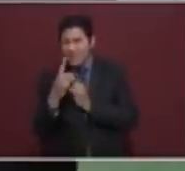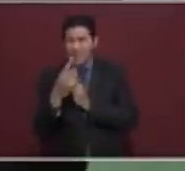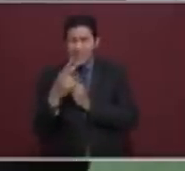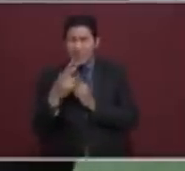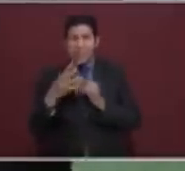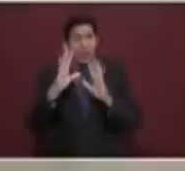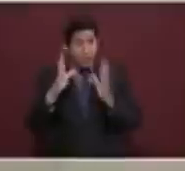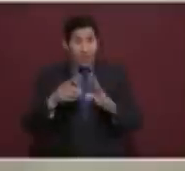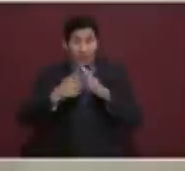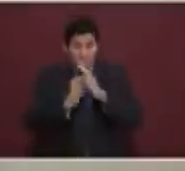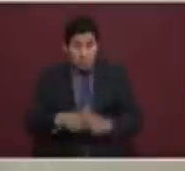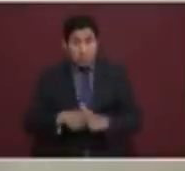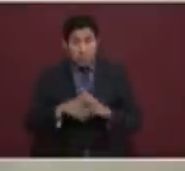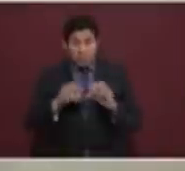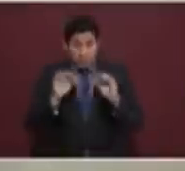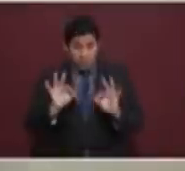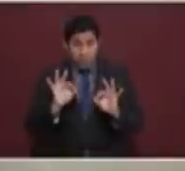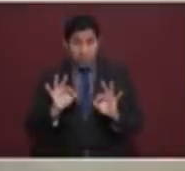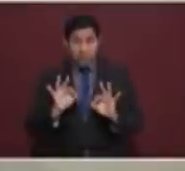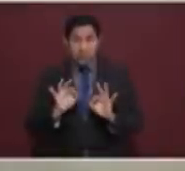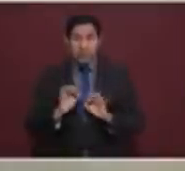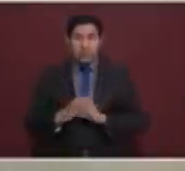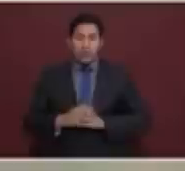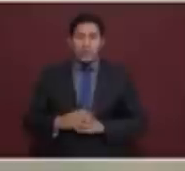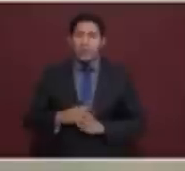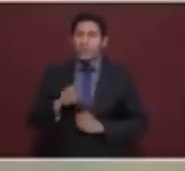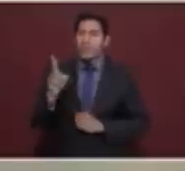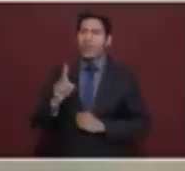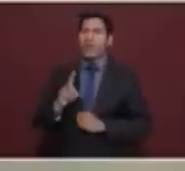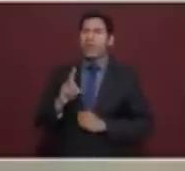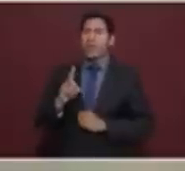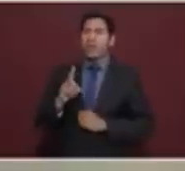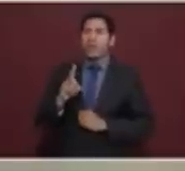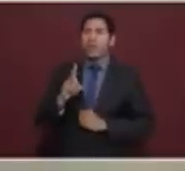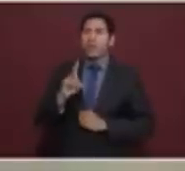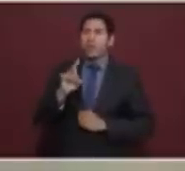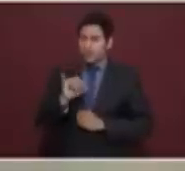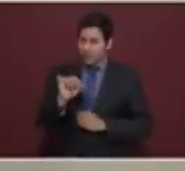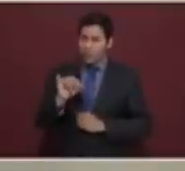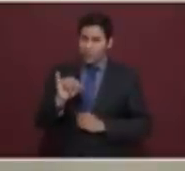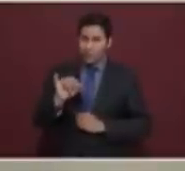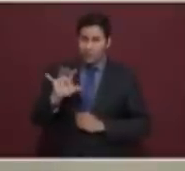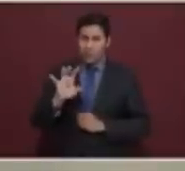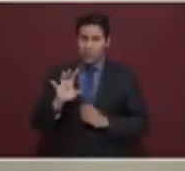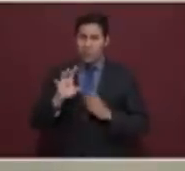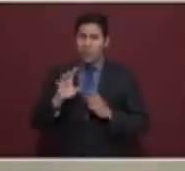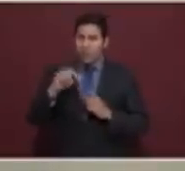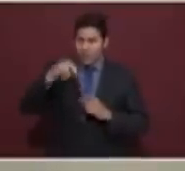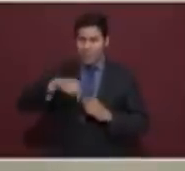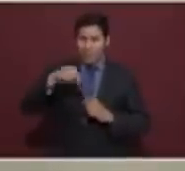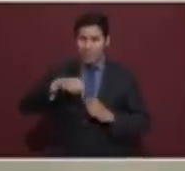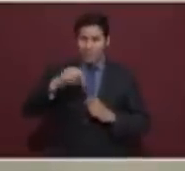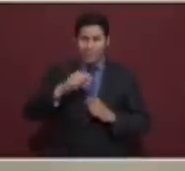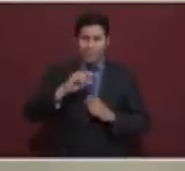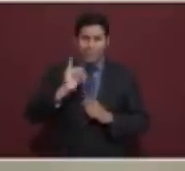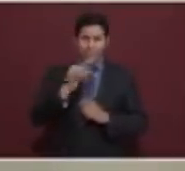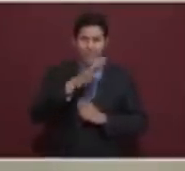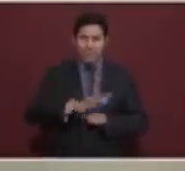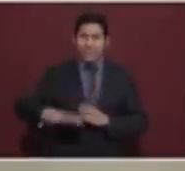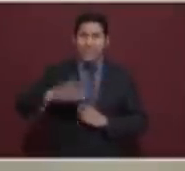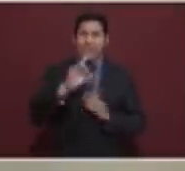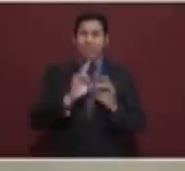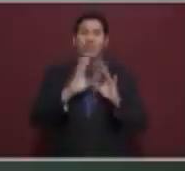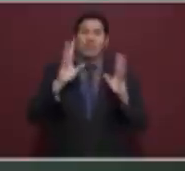el presidente si efectivamente el número de delitos ha